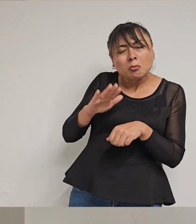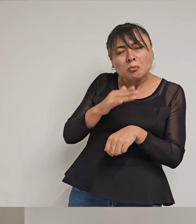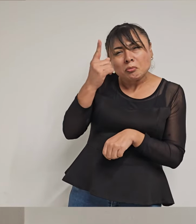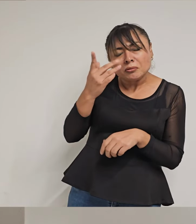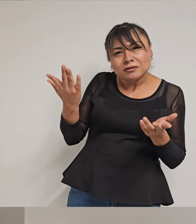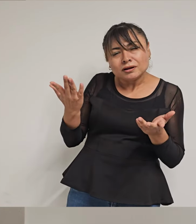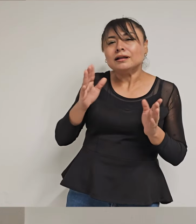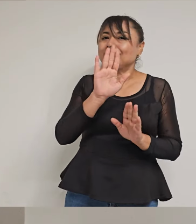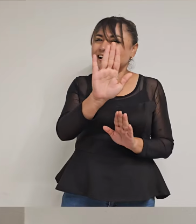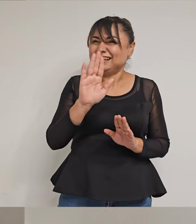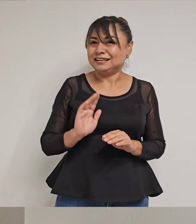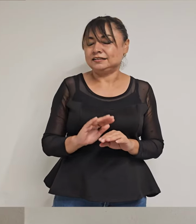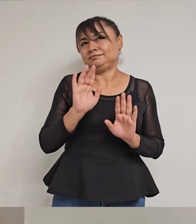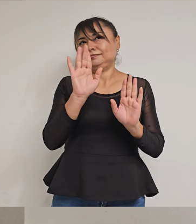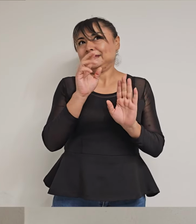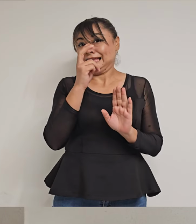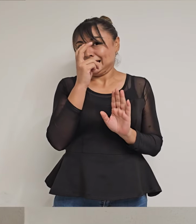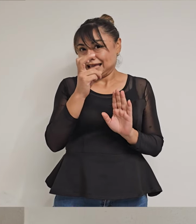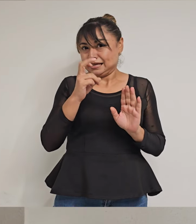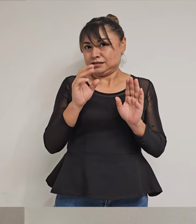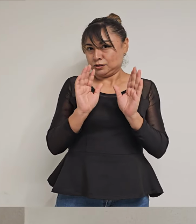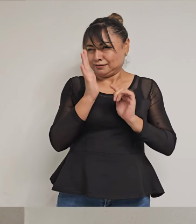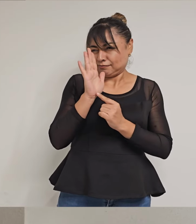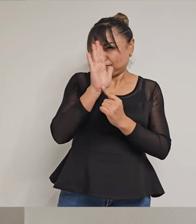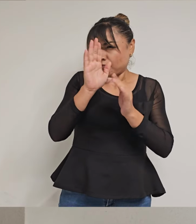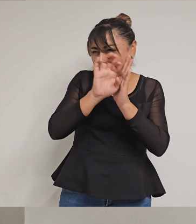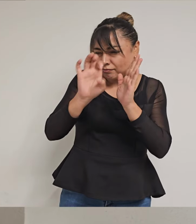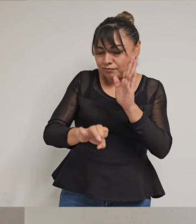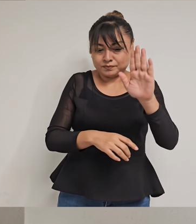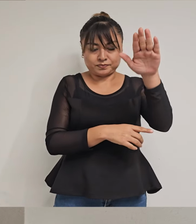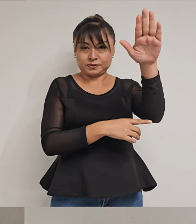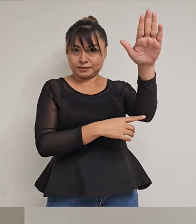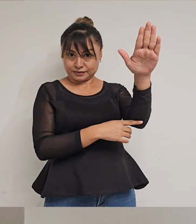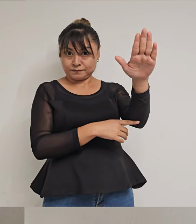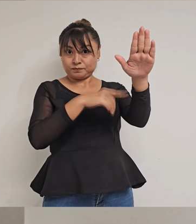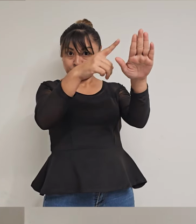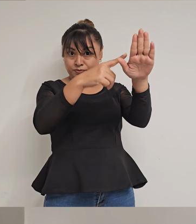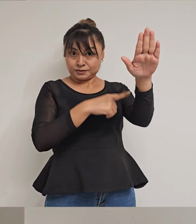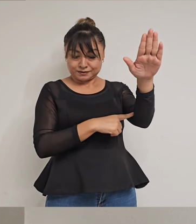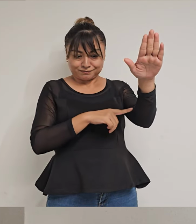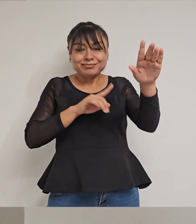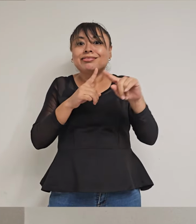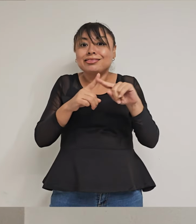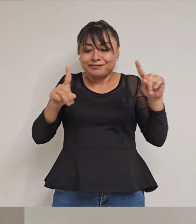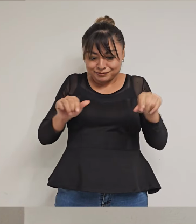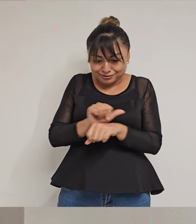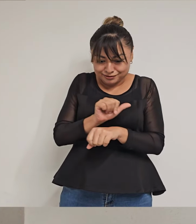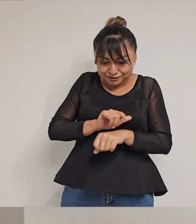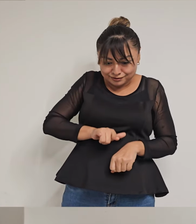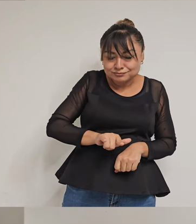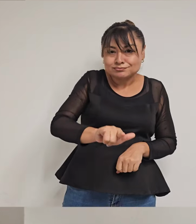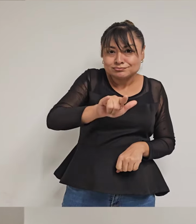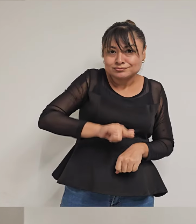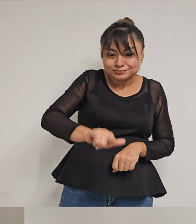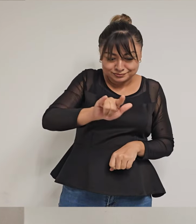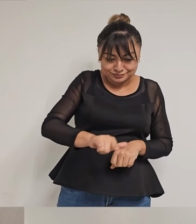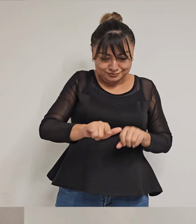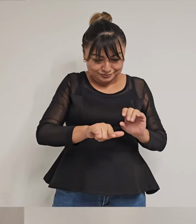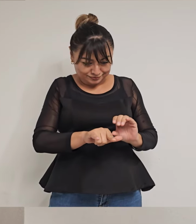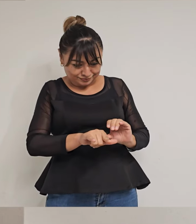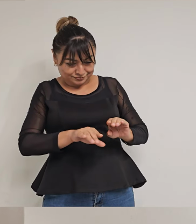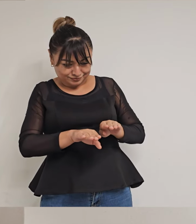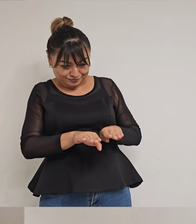medir, existía una diferencia de nivel entre la superficie de rodamiento y el nivel donde inicia la rampa de estos 85 centímetros. Y si bien estos